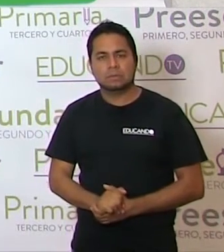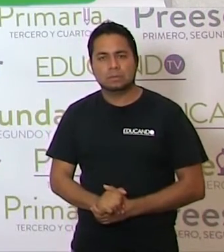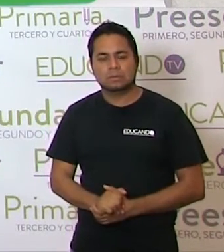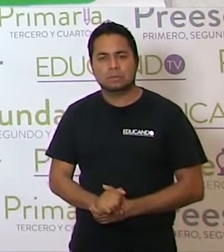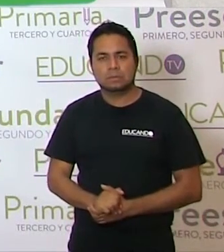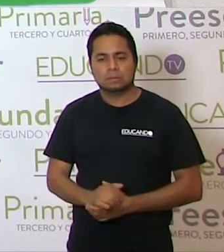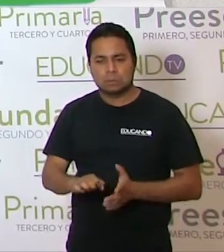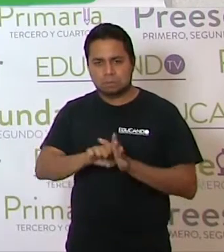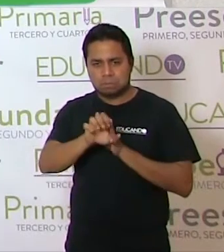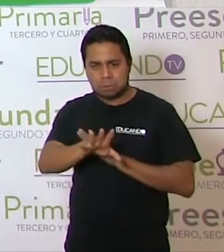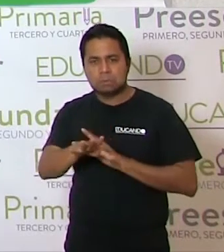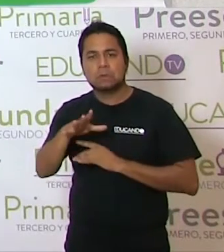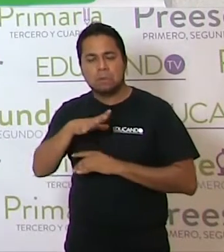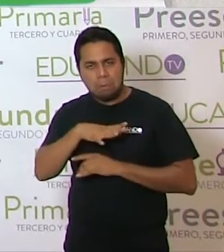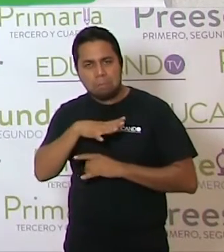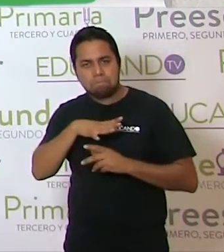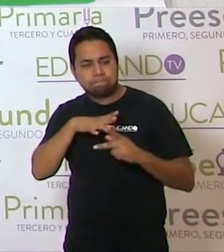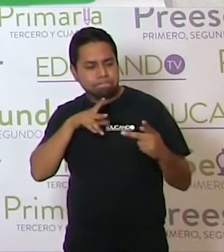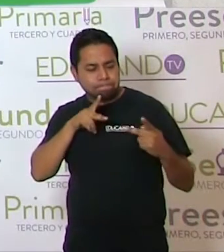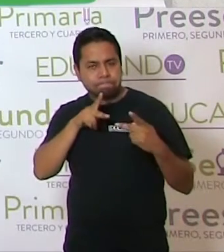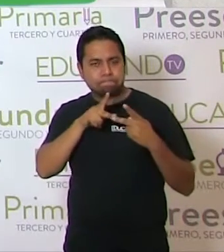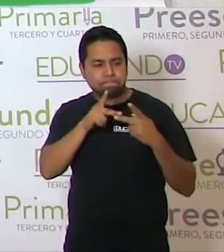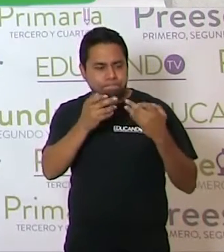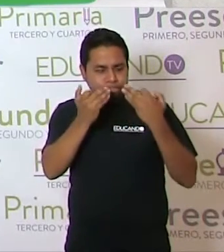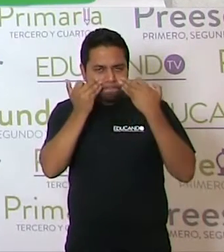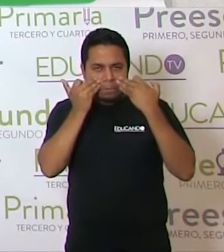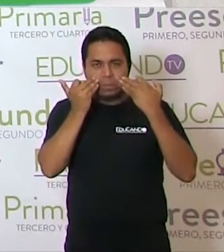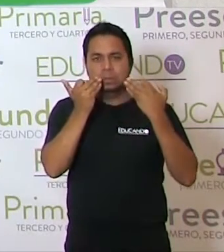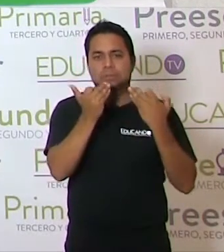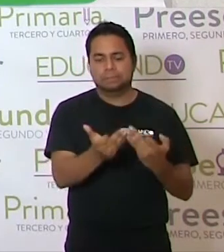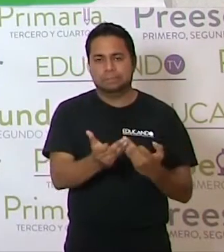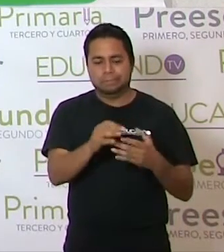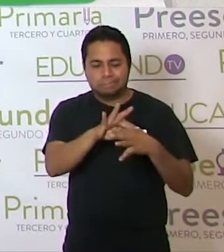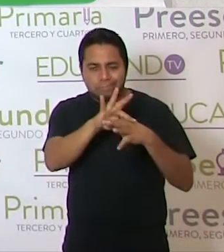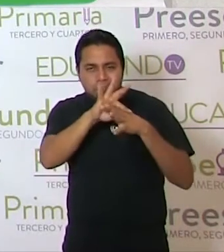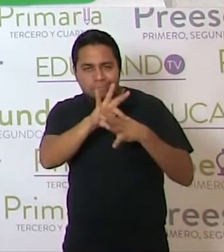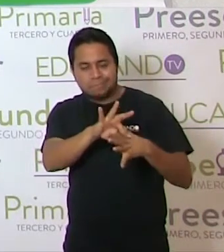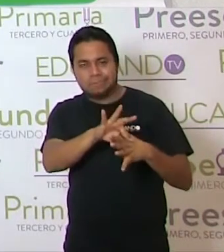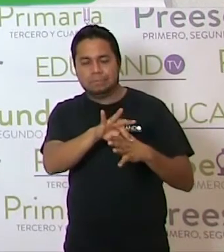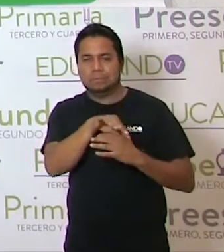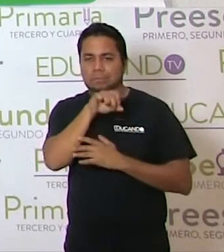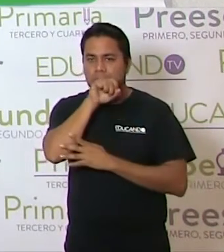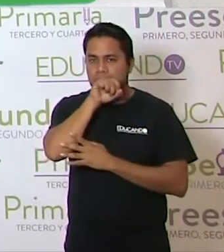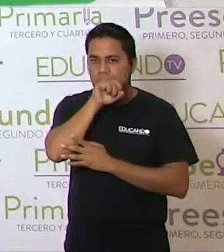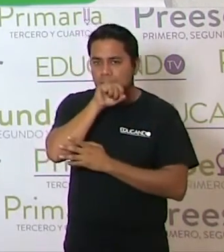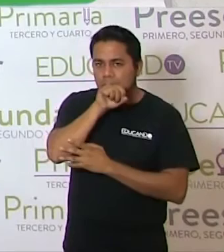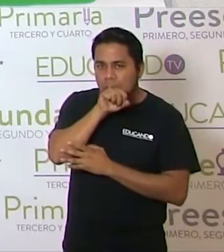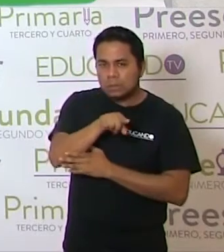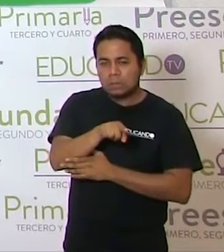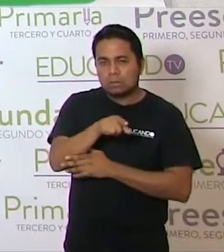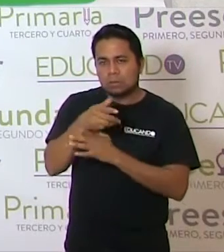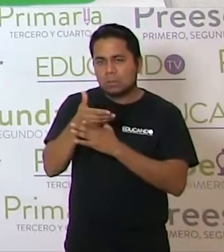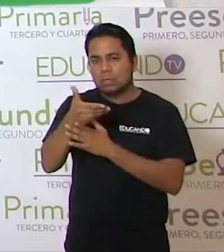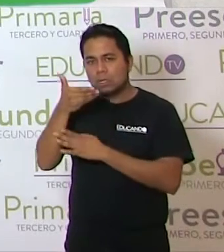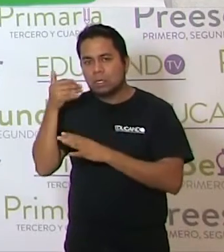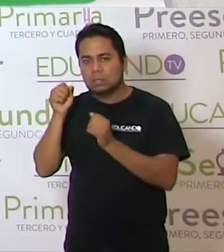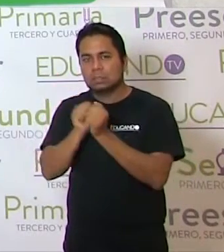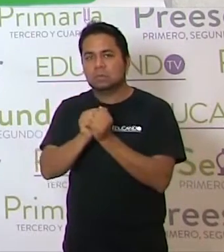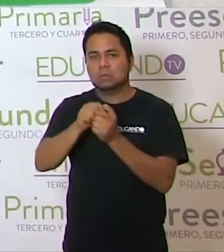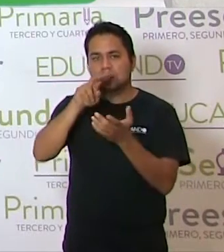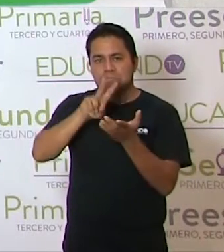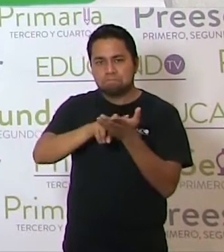comprobables y que además se presentan sin emitir un juicio de valor